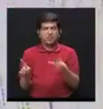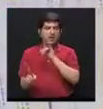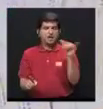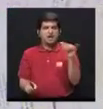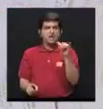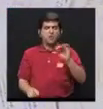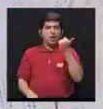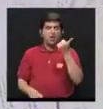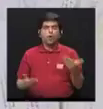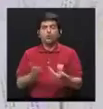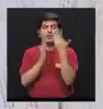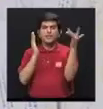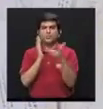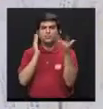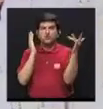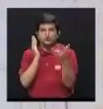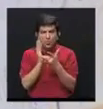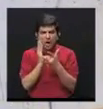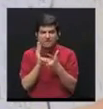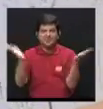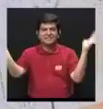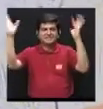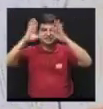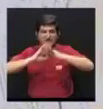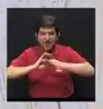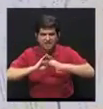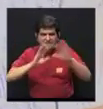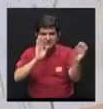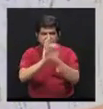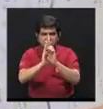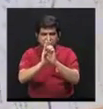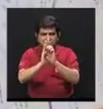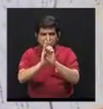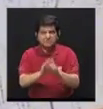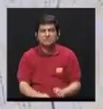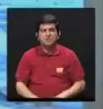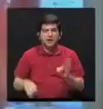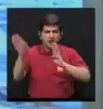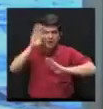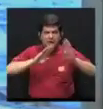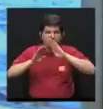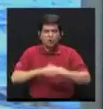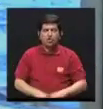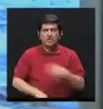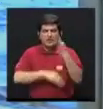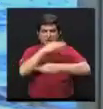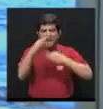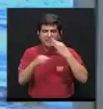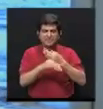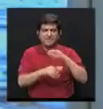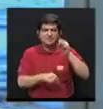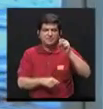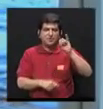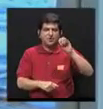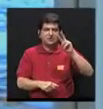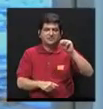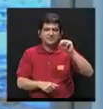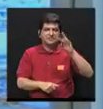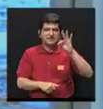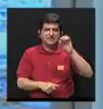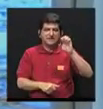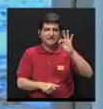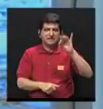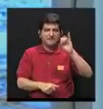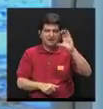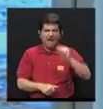nuevas tecnologías que están relacionadas, como por ejemplo la biología sintética. Queríamos conversar sobre eso justamente. Aquí en